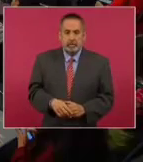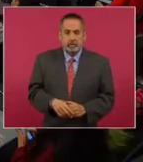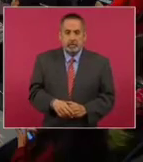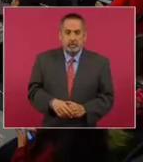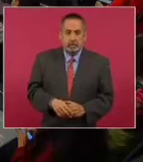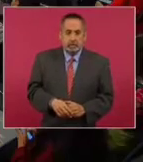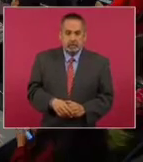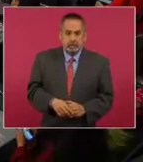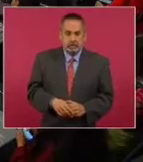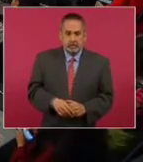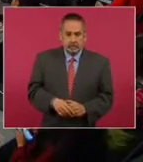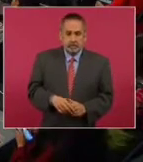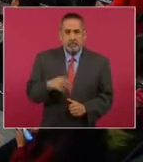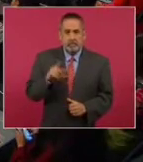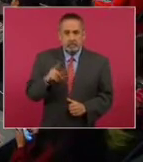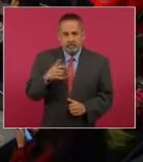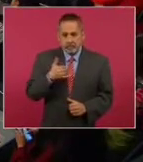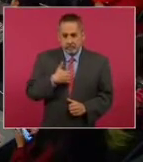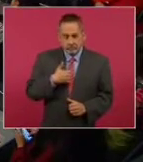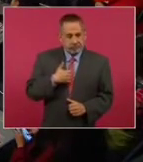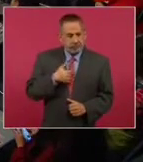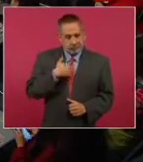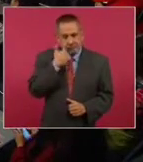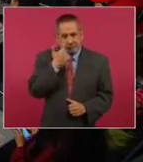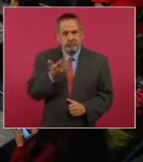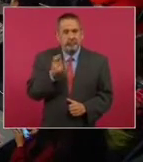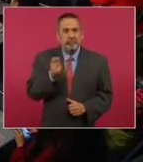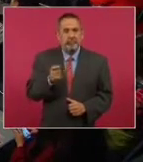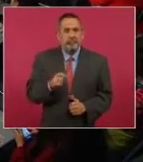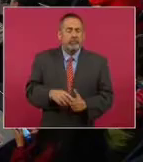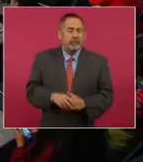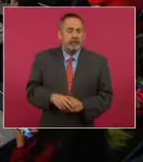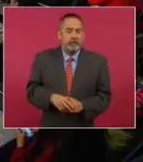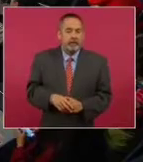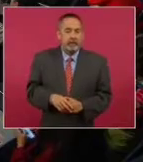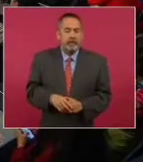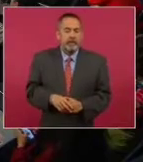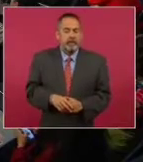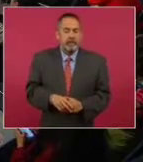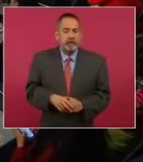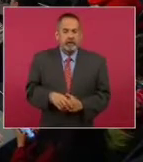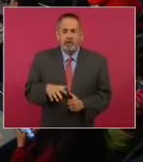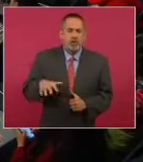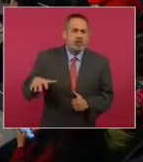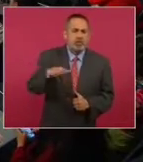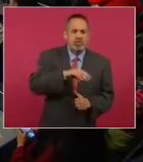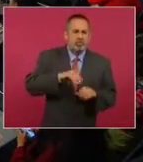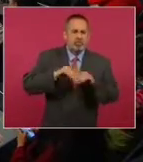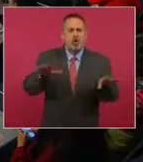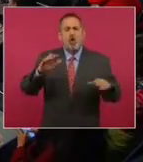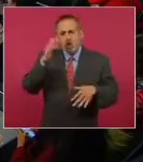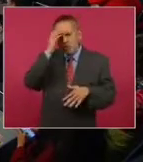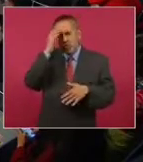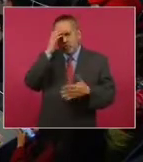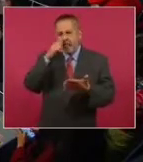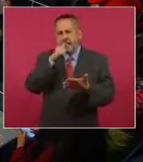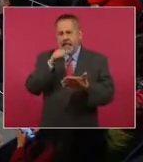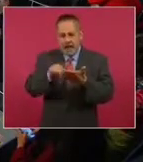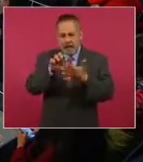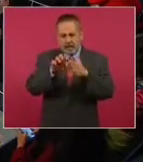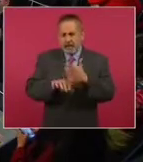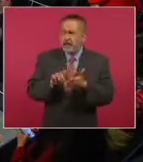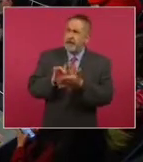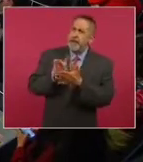Y me gustaría que se conozca la carta.